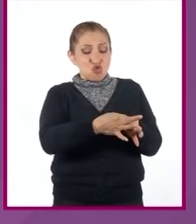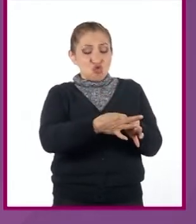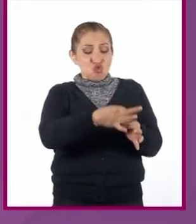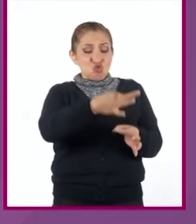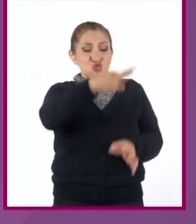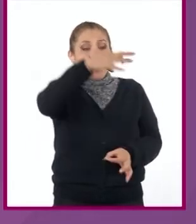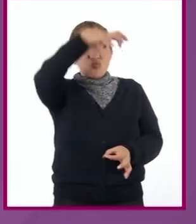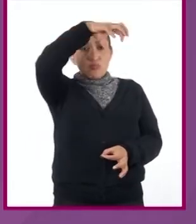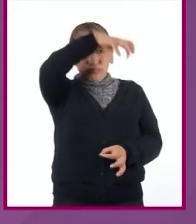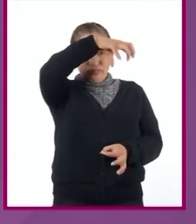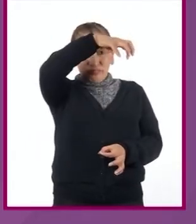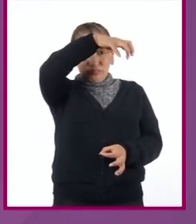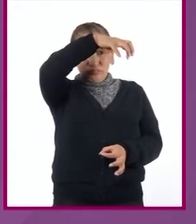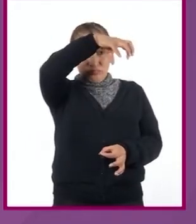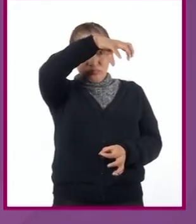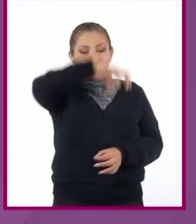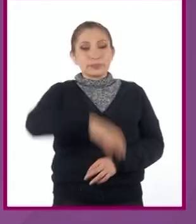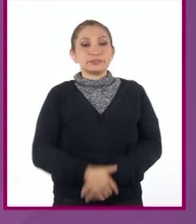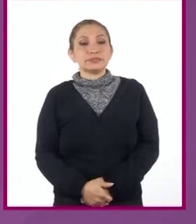conectado a una esfera.